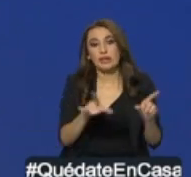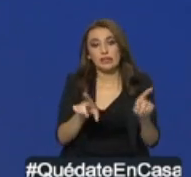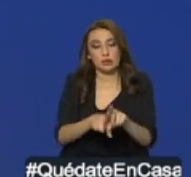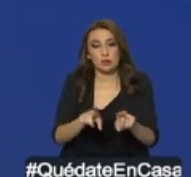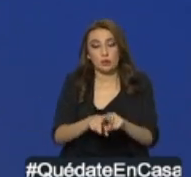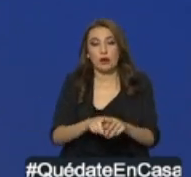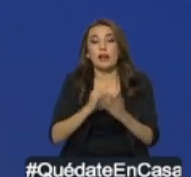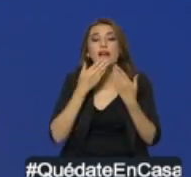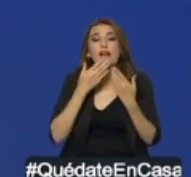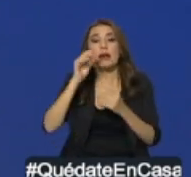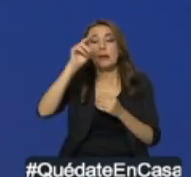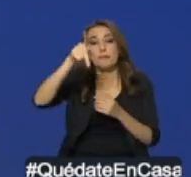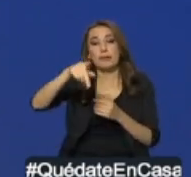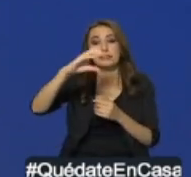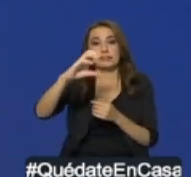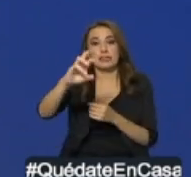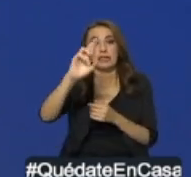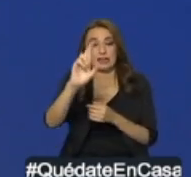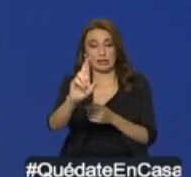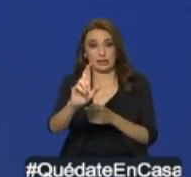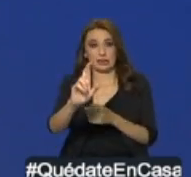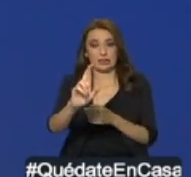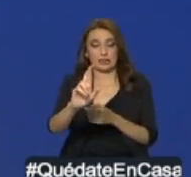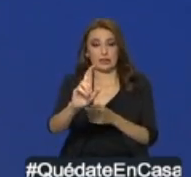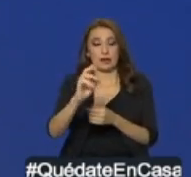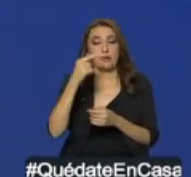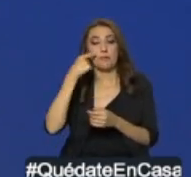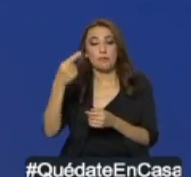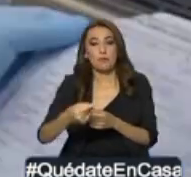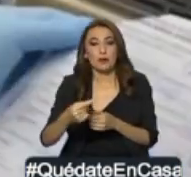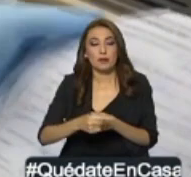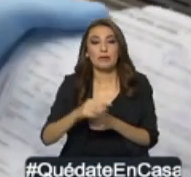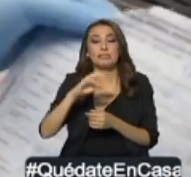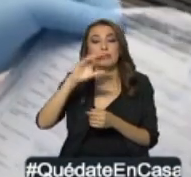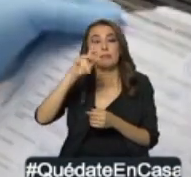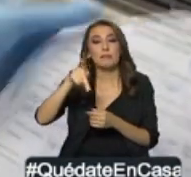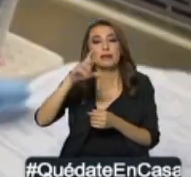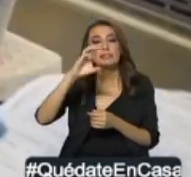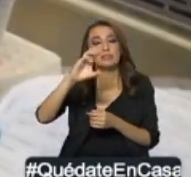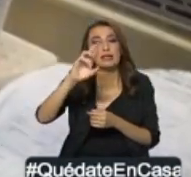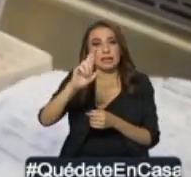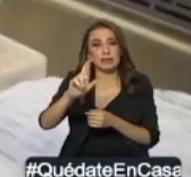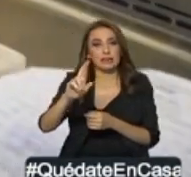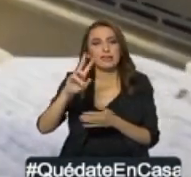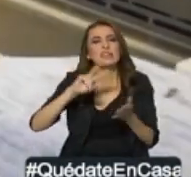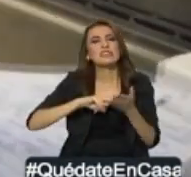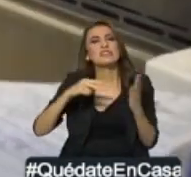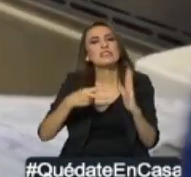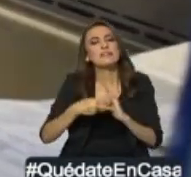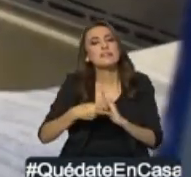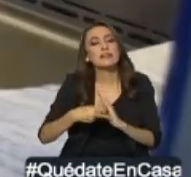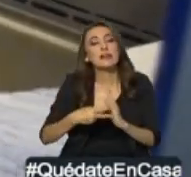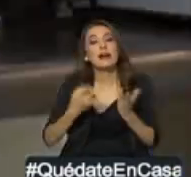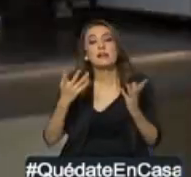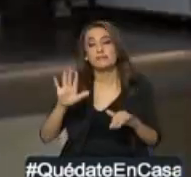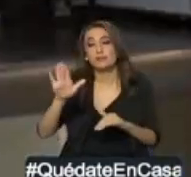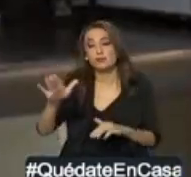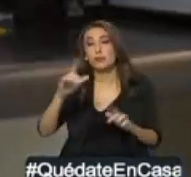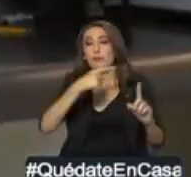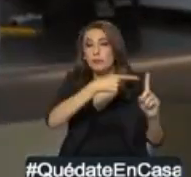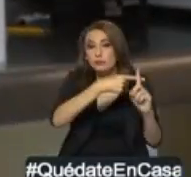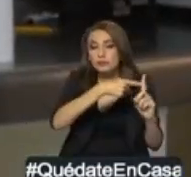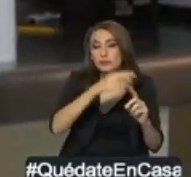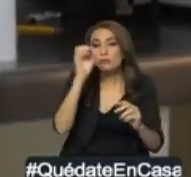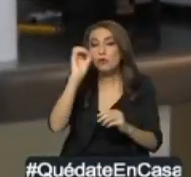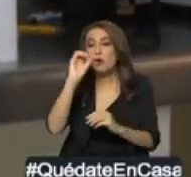en el otro grupo son las llamadas pruebas pcr que determinan si el paciente tiene o no el virus